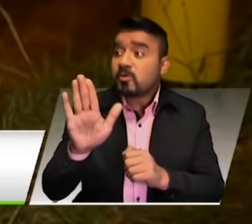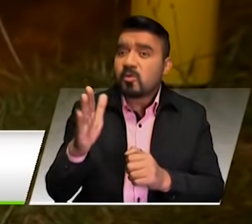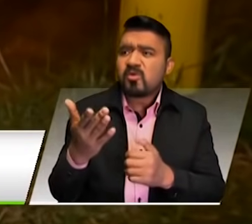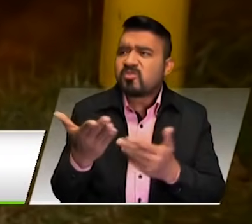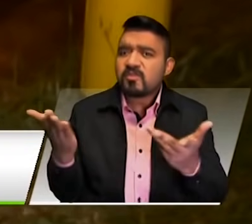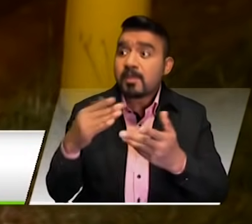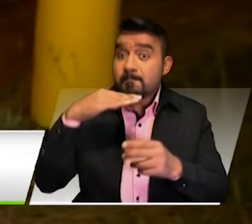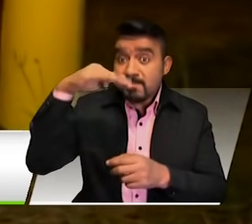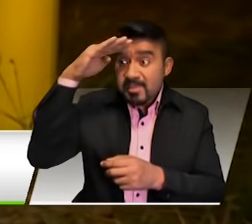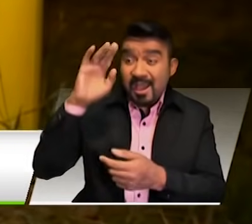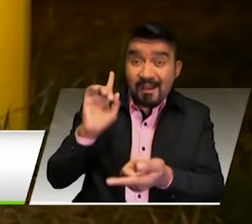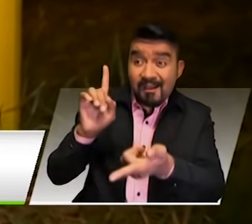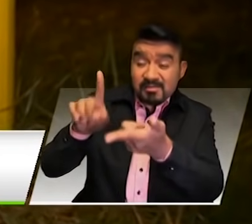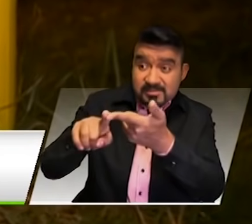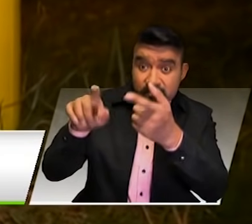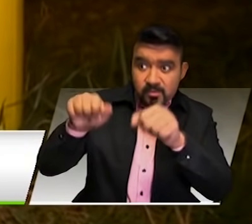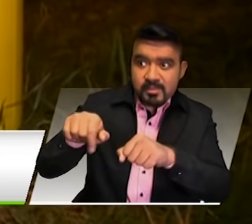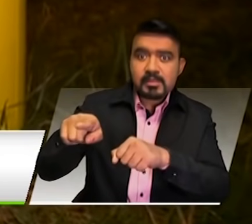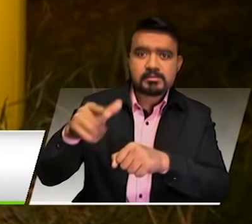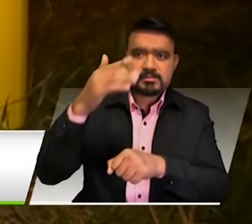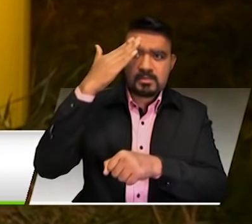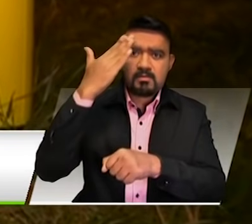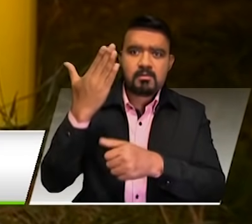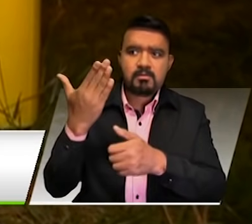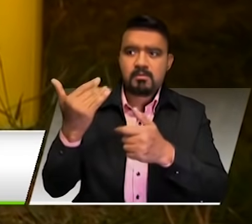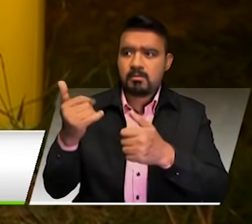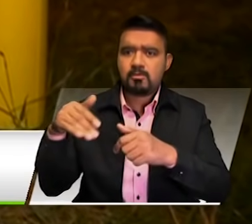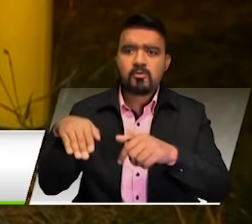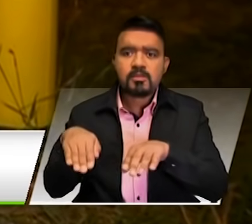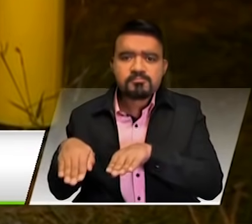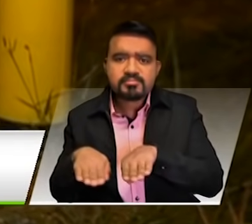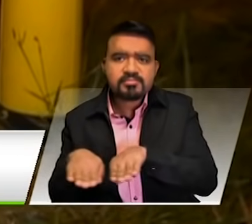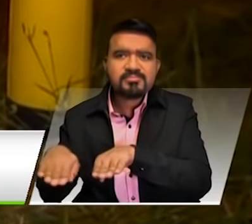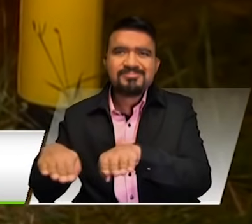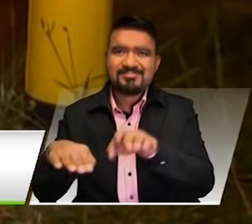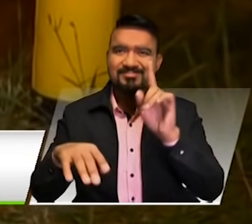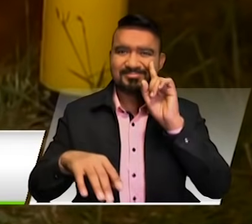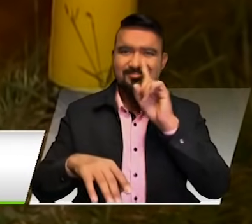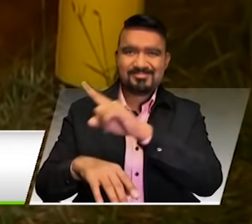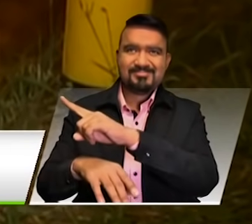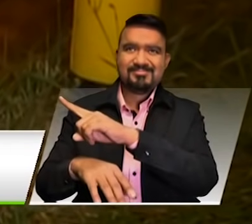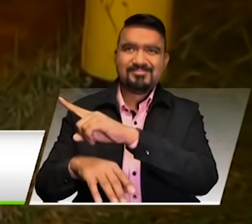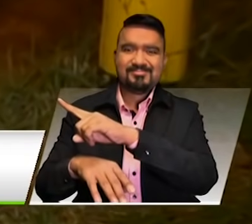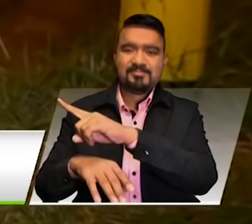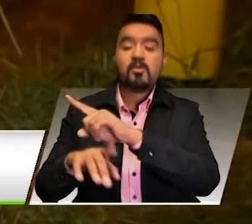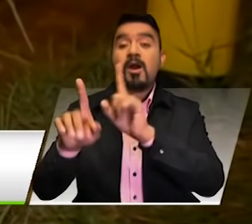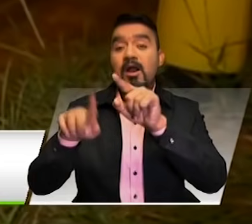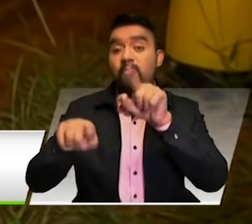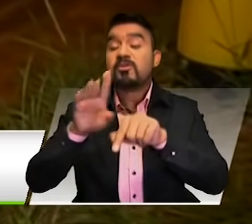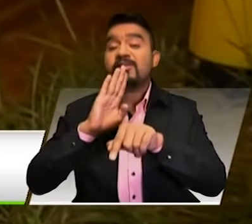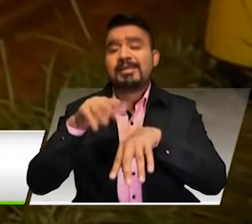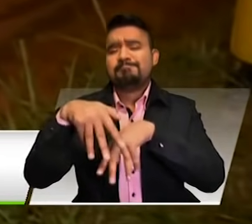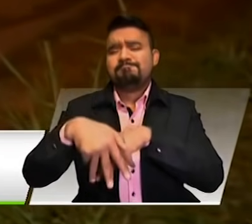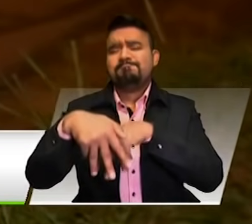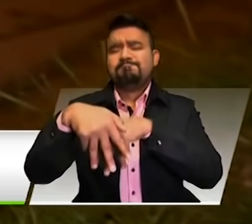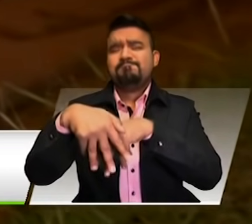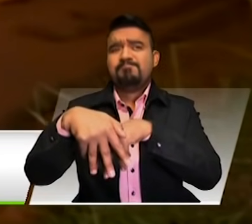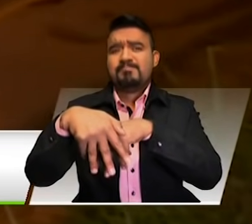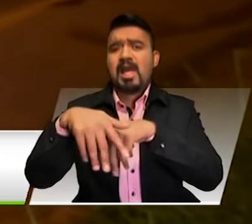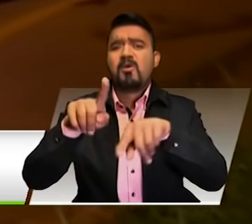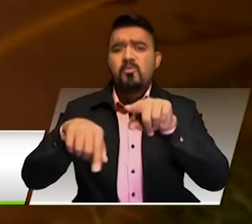que el carril, la calzada de retorno a la ciudad, está en este momento taponada por los manifestantes que se